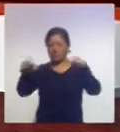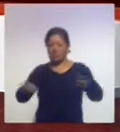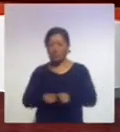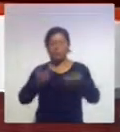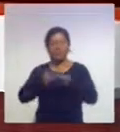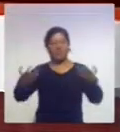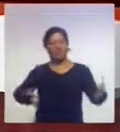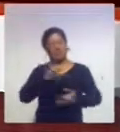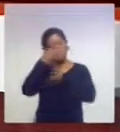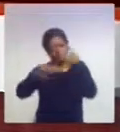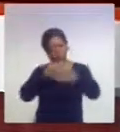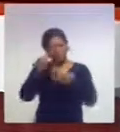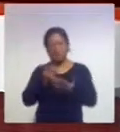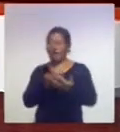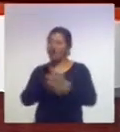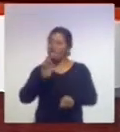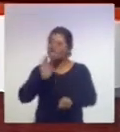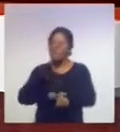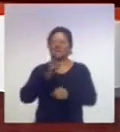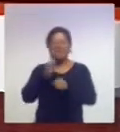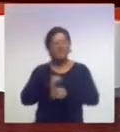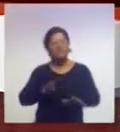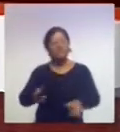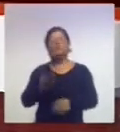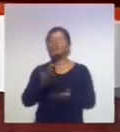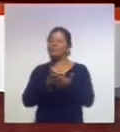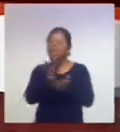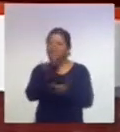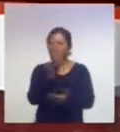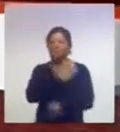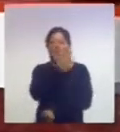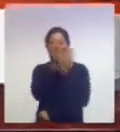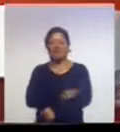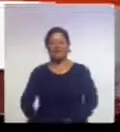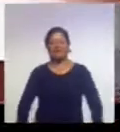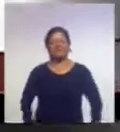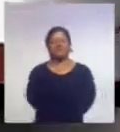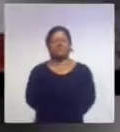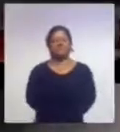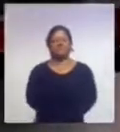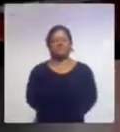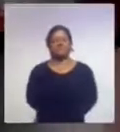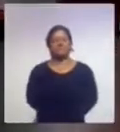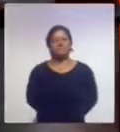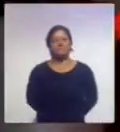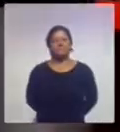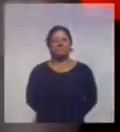Noticias aquí lo esperan con mucha más información. Que tenga buen provecho, buena tarde.